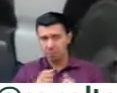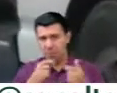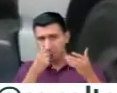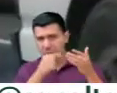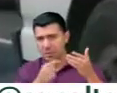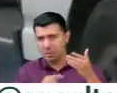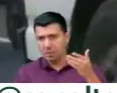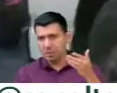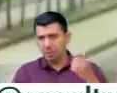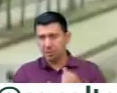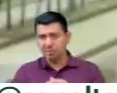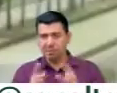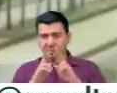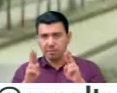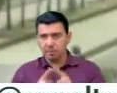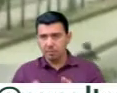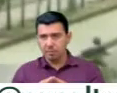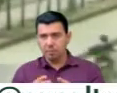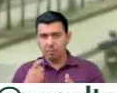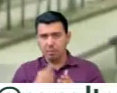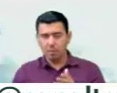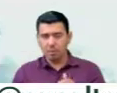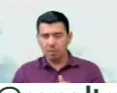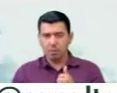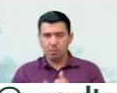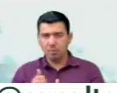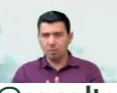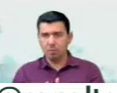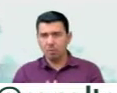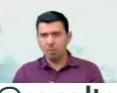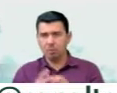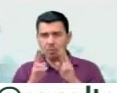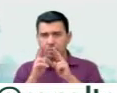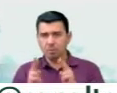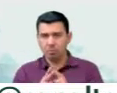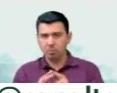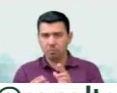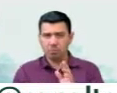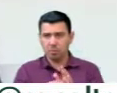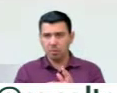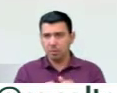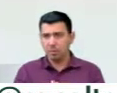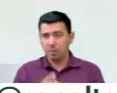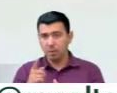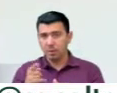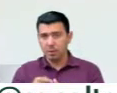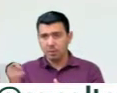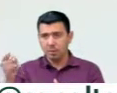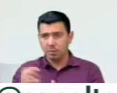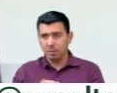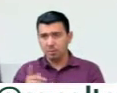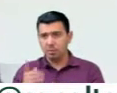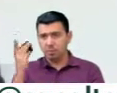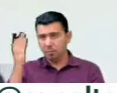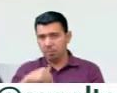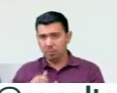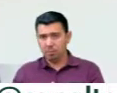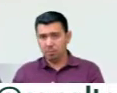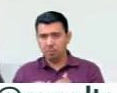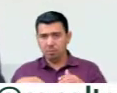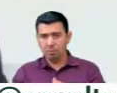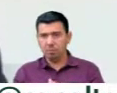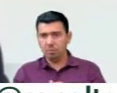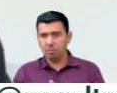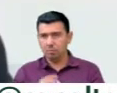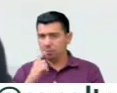desde cualquier lugar del país. Y que desde luego que esta manera, como se están usando de manera clandestina, de manera escondida, no